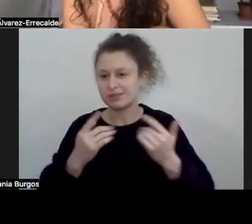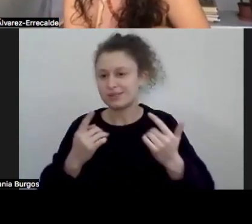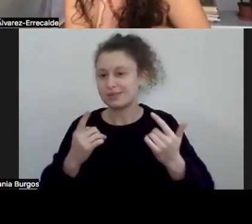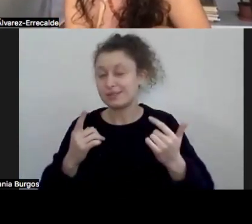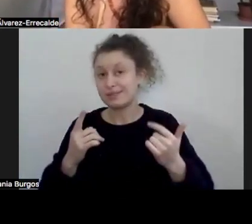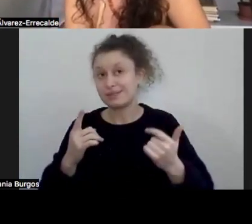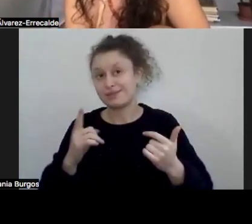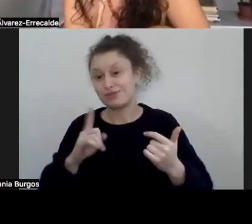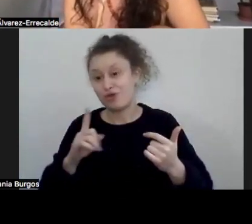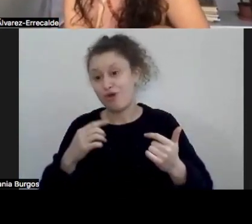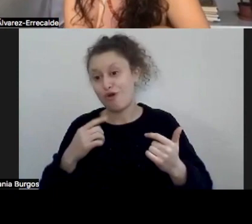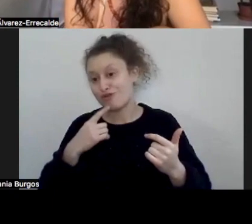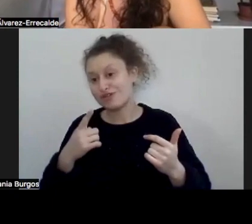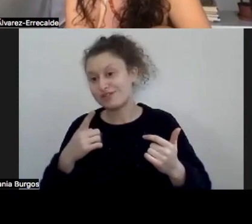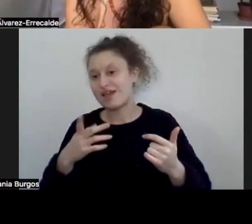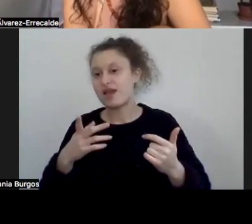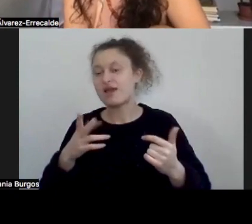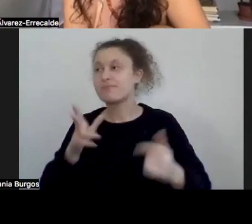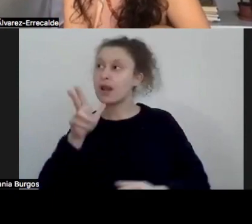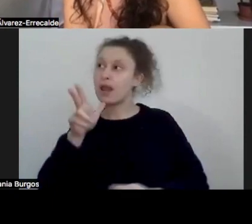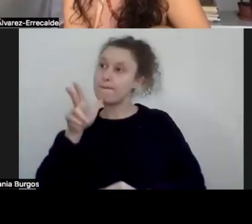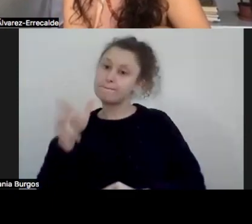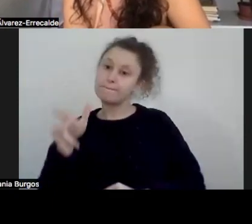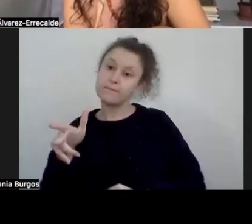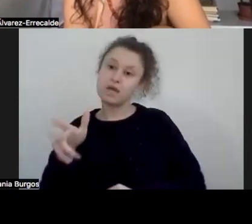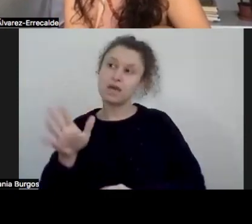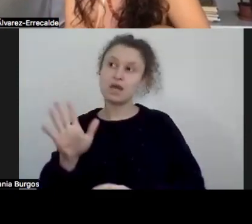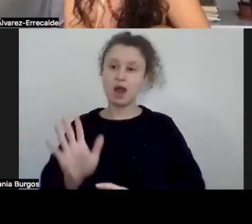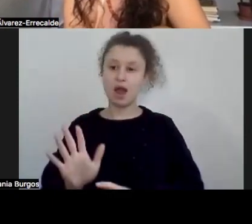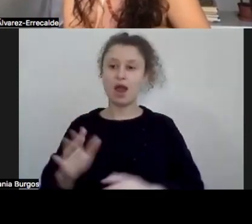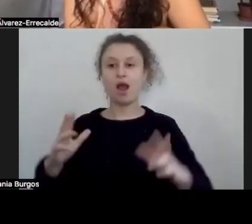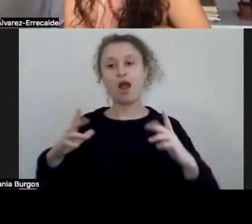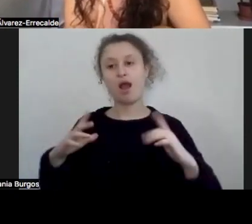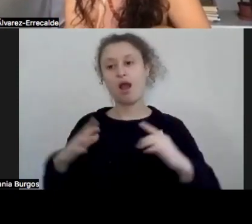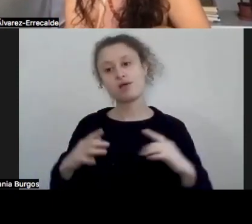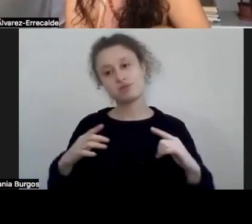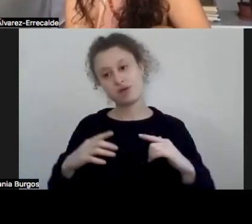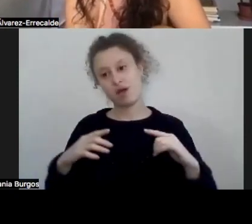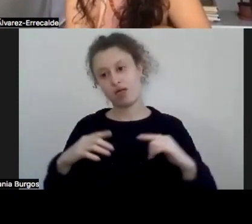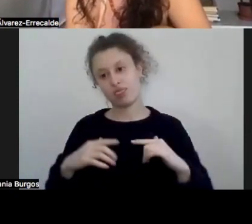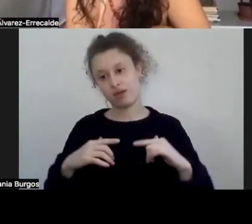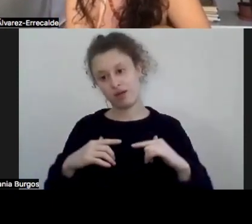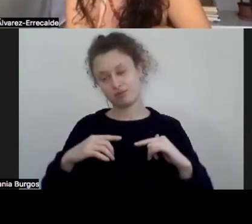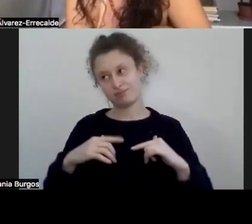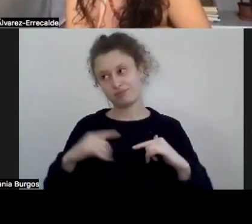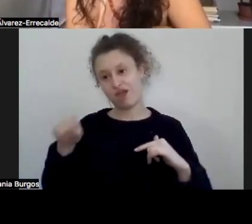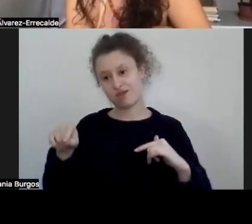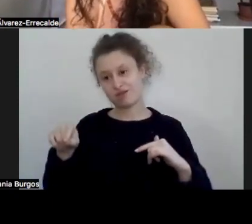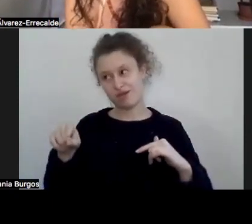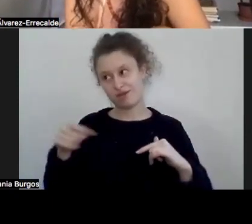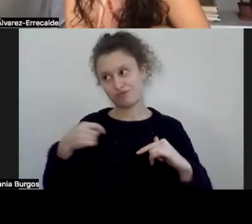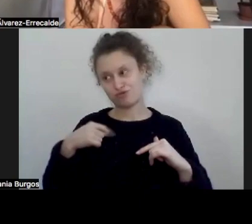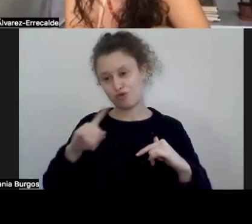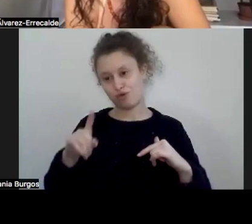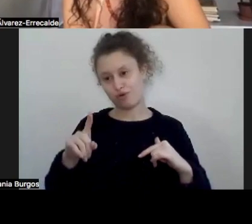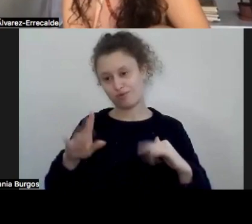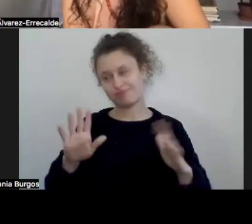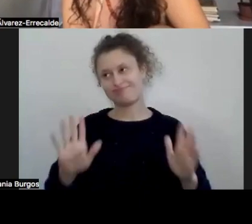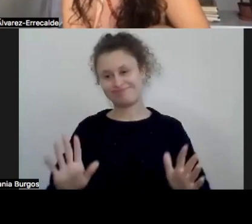entonces le propuse hacer un retrato tapándose la cara y Julia, mientras que le estaba haciendo el retrato, la destapa,